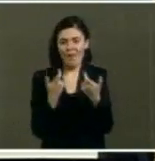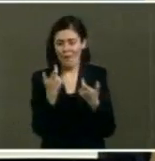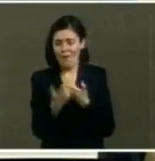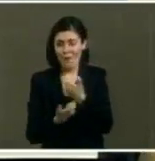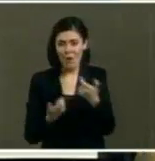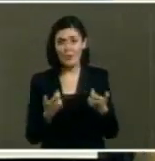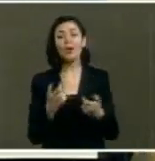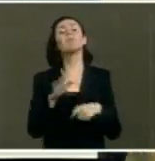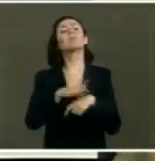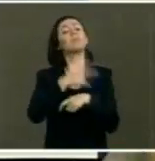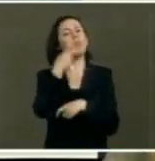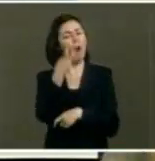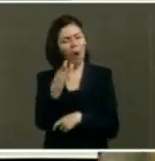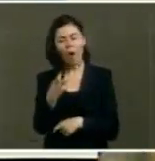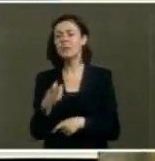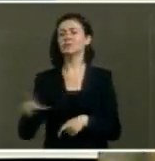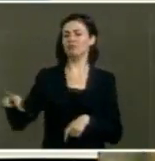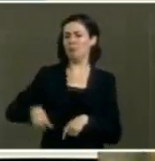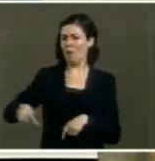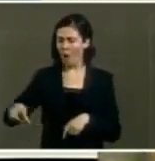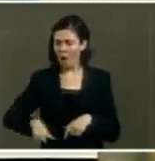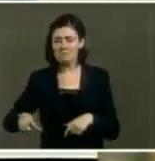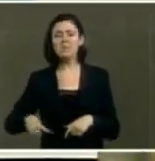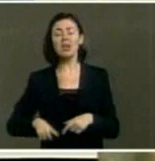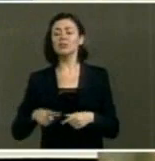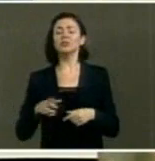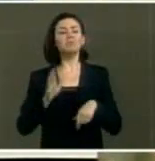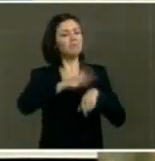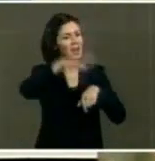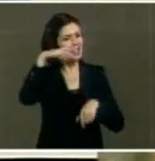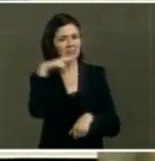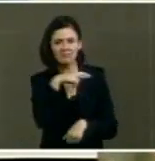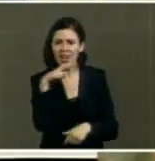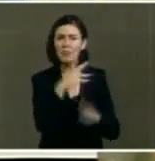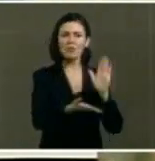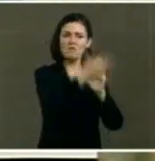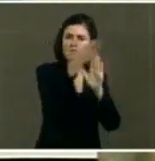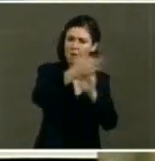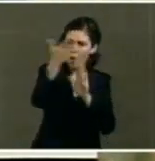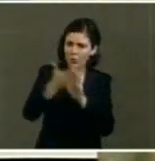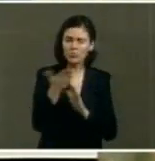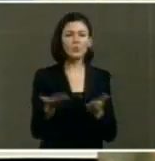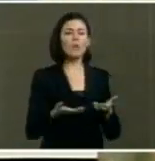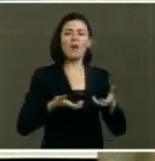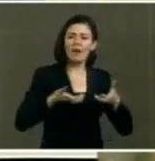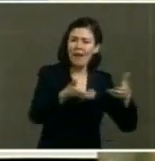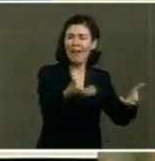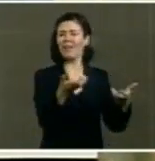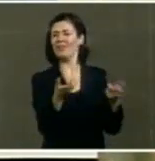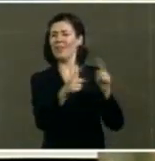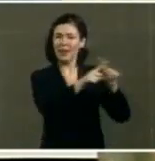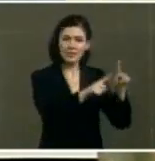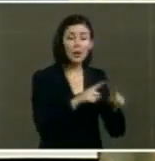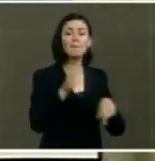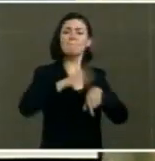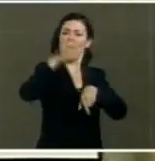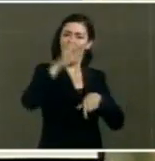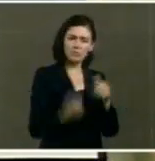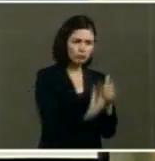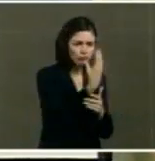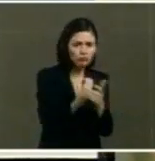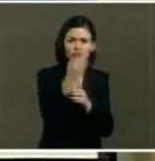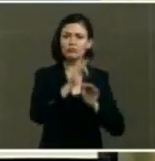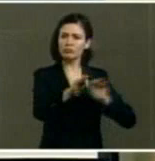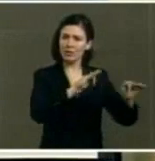temporalmente el gasto público, aceleramos la inversión en infraestructura, ampliamos los programas de empleo temporal, creamos el programa